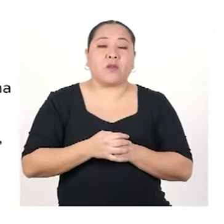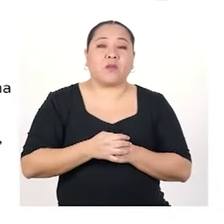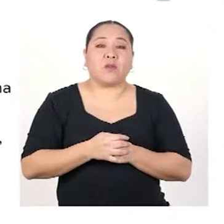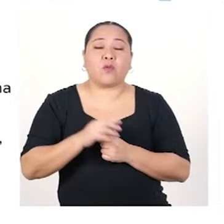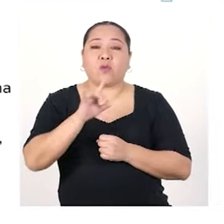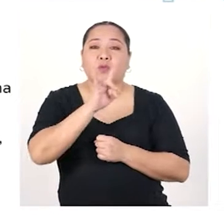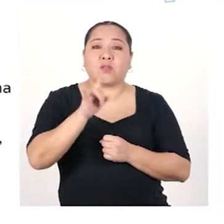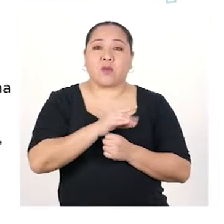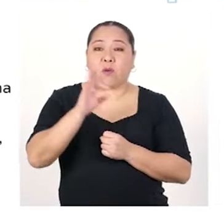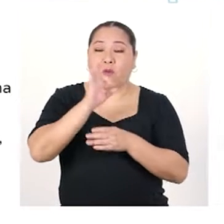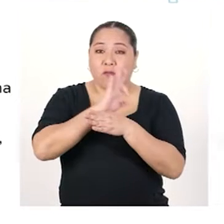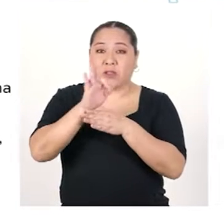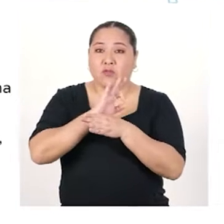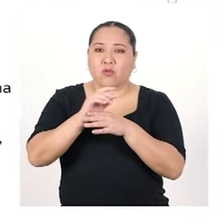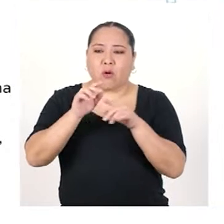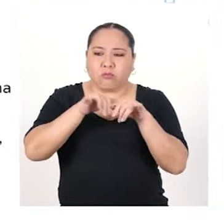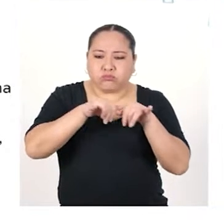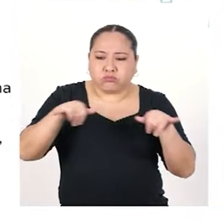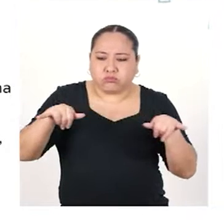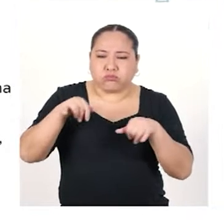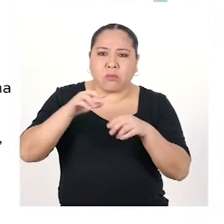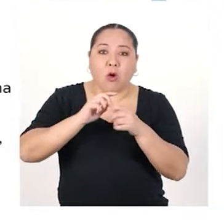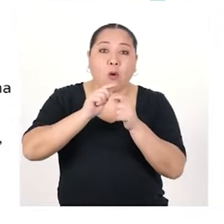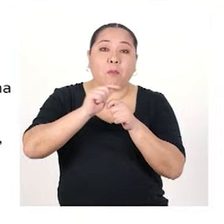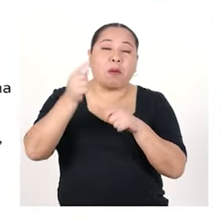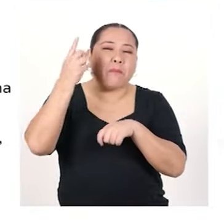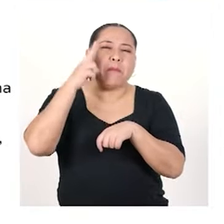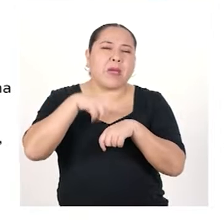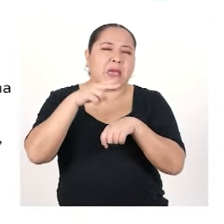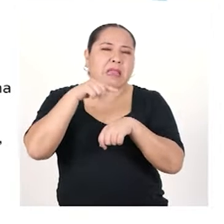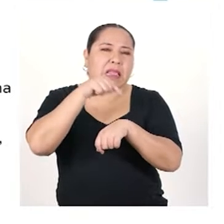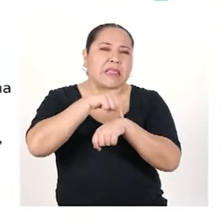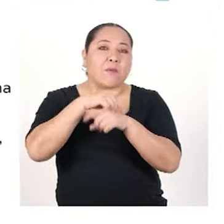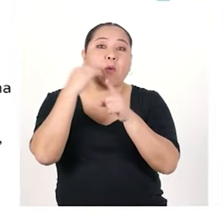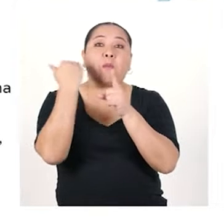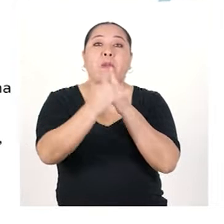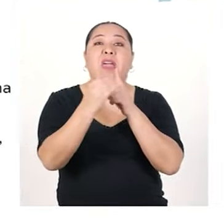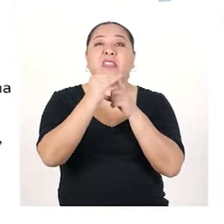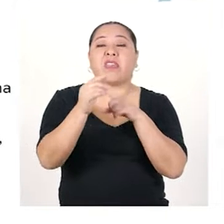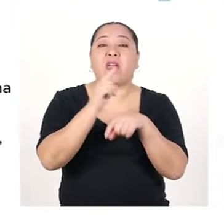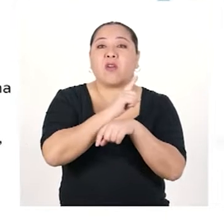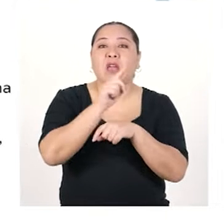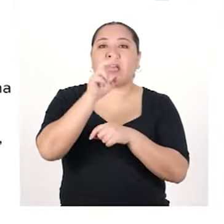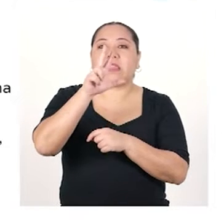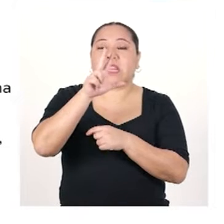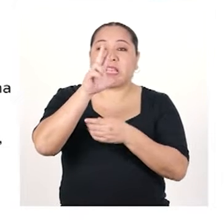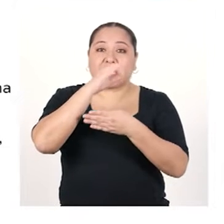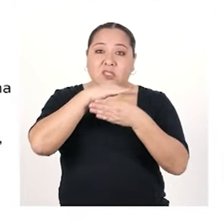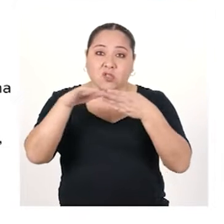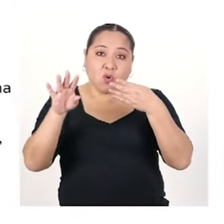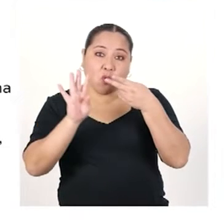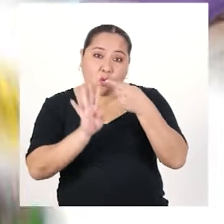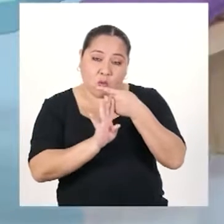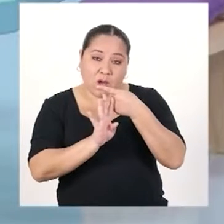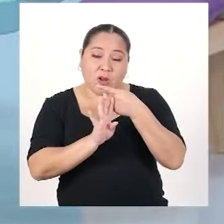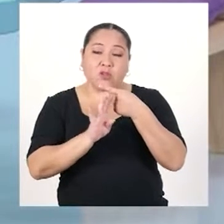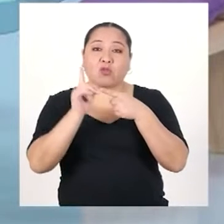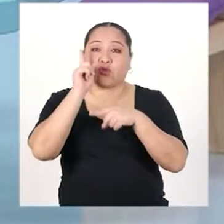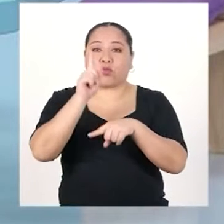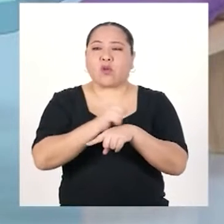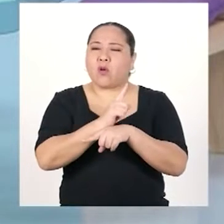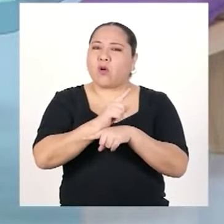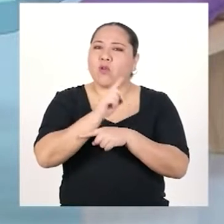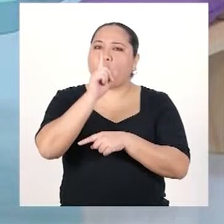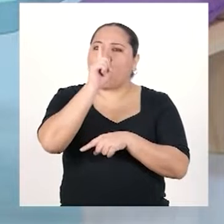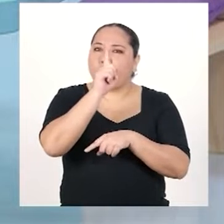las fracciones cuando queremos medir el tiempo, por ejemplo, media hora, 3/4 de hora u hora y media. ¿Y qué